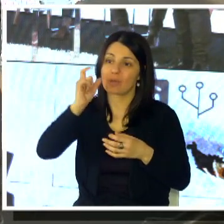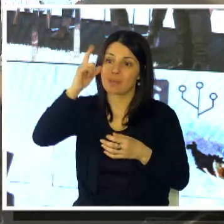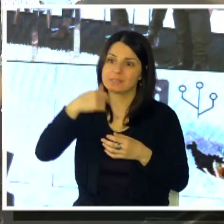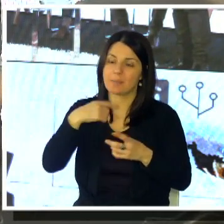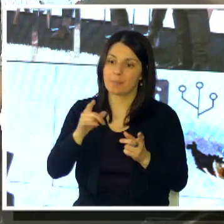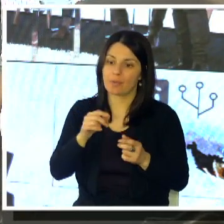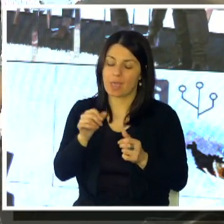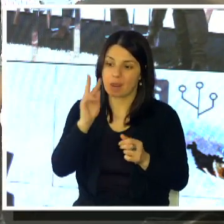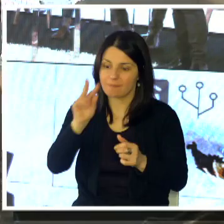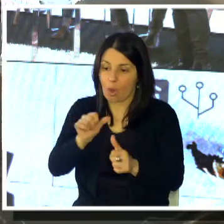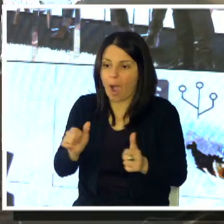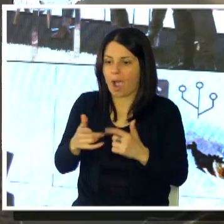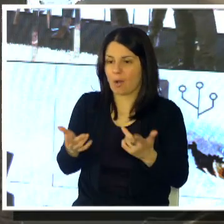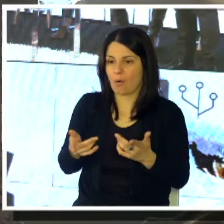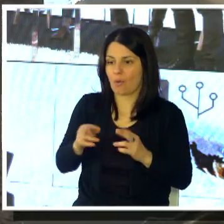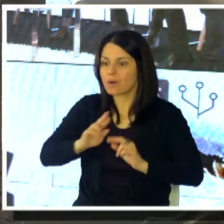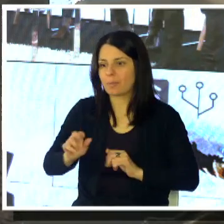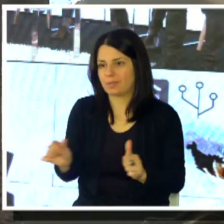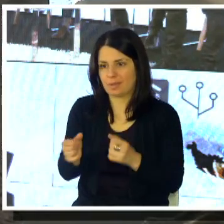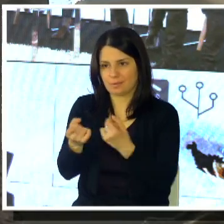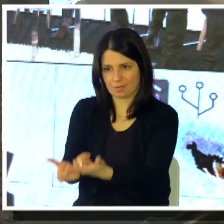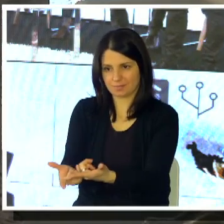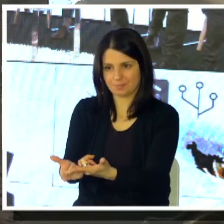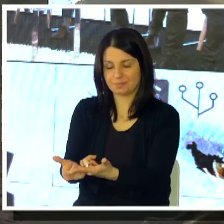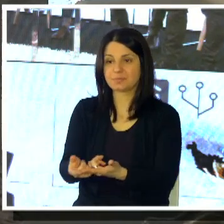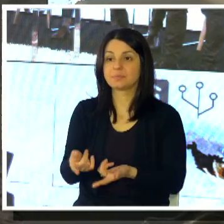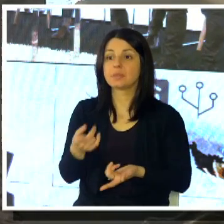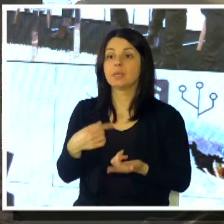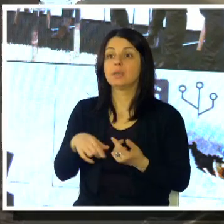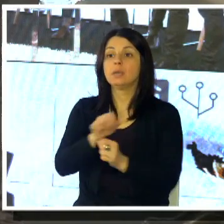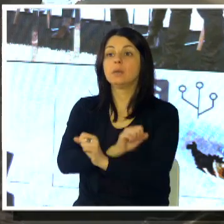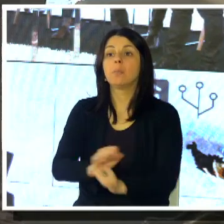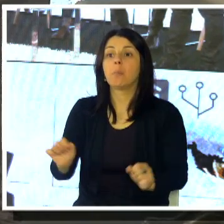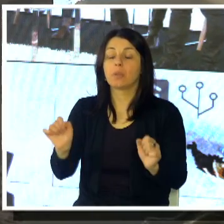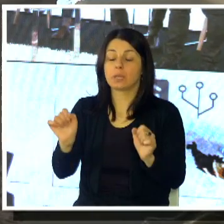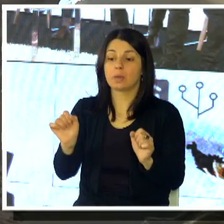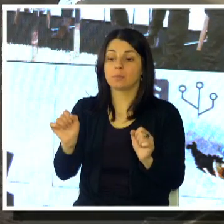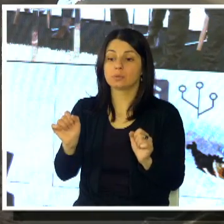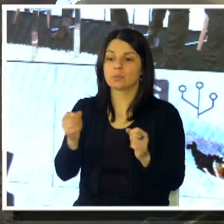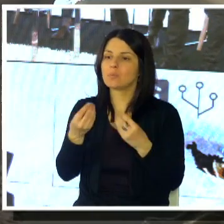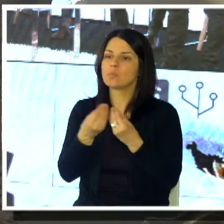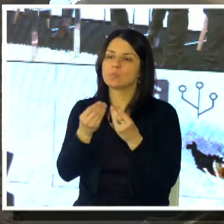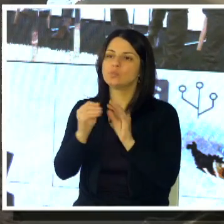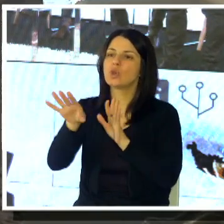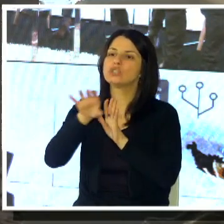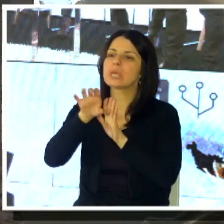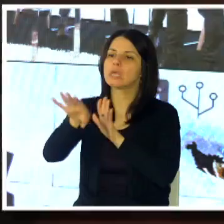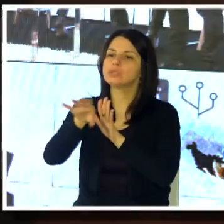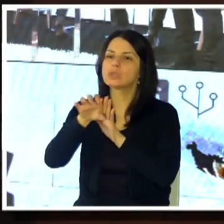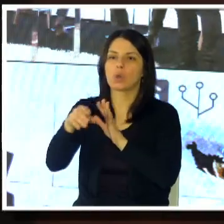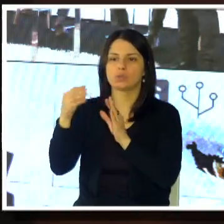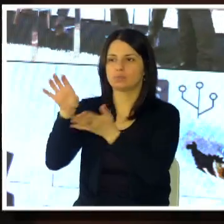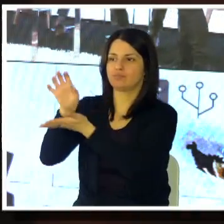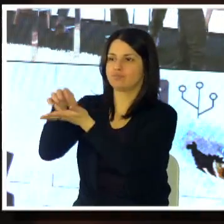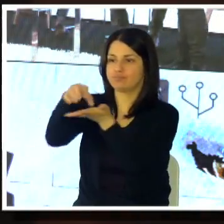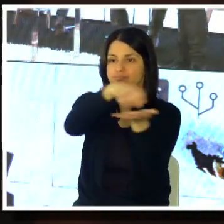reacción, ¿tá? Entonces, lo que nos podría estar pasando con tantos sensores también es que podríamos estar